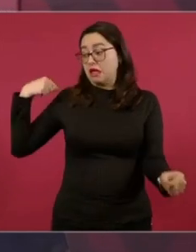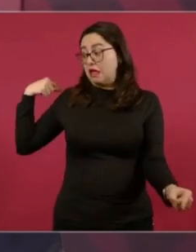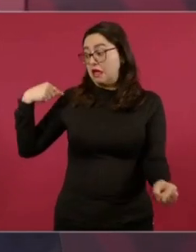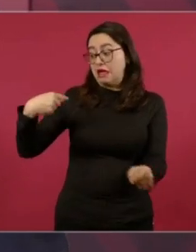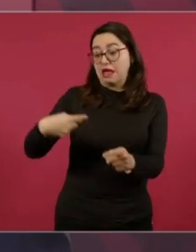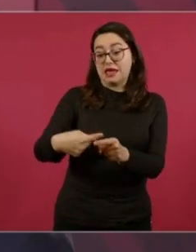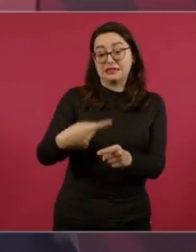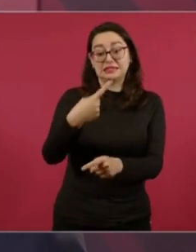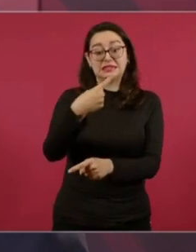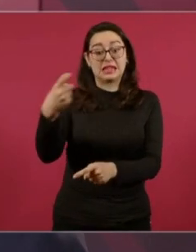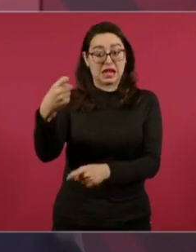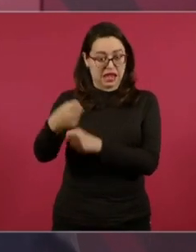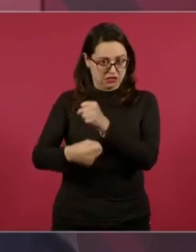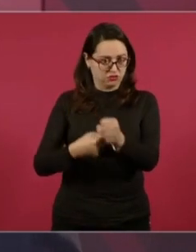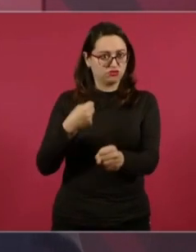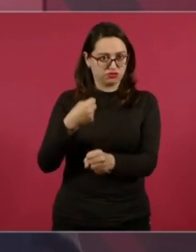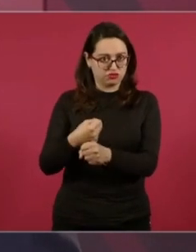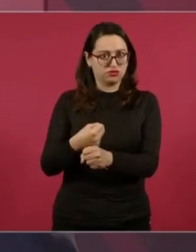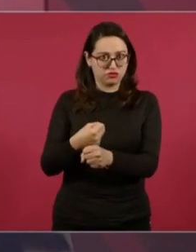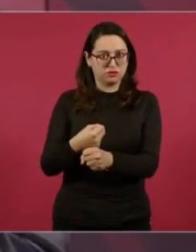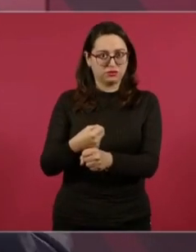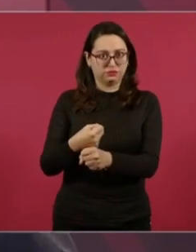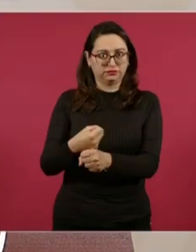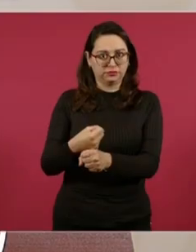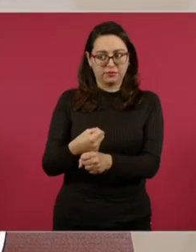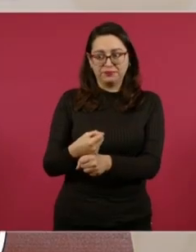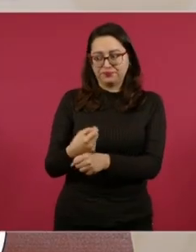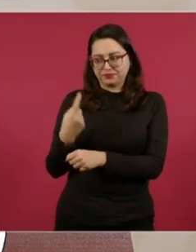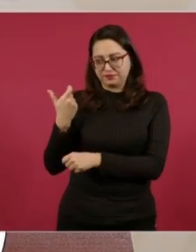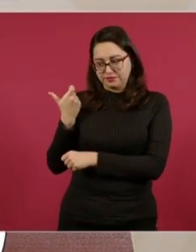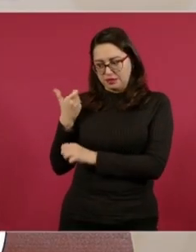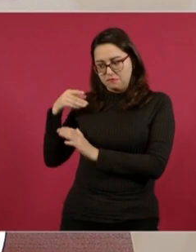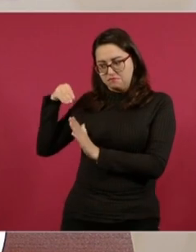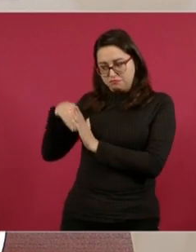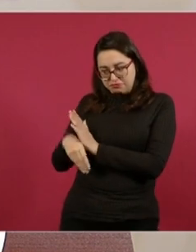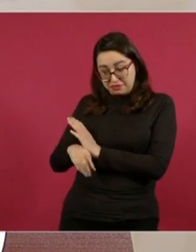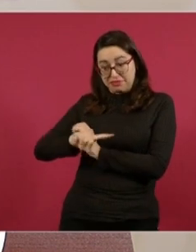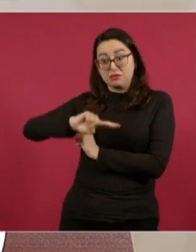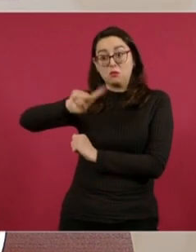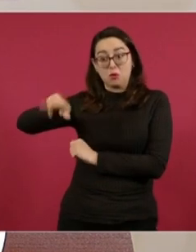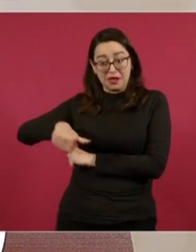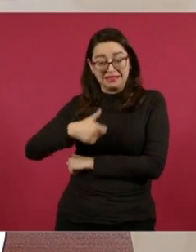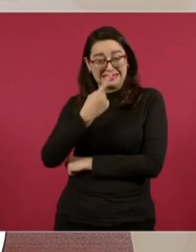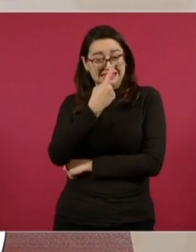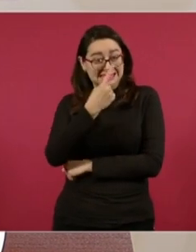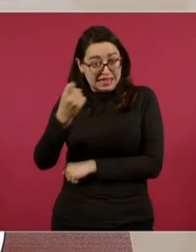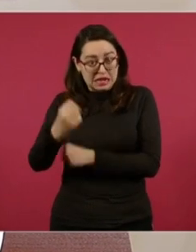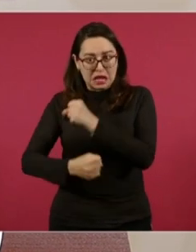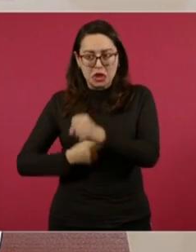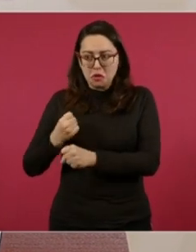Y nos levantamos. Pero nadie tenía